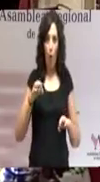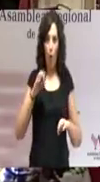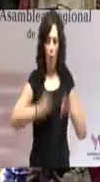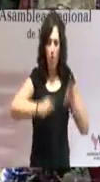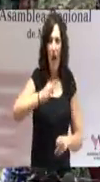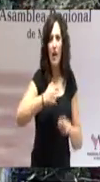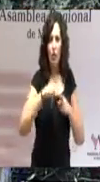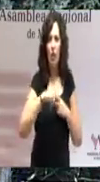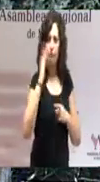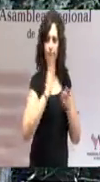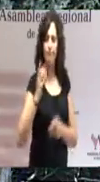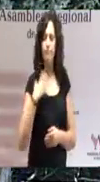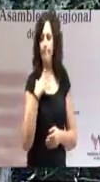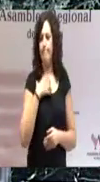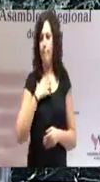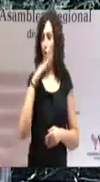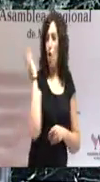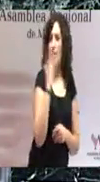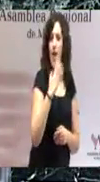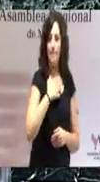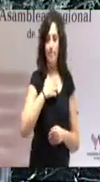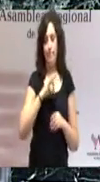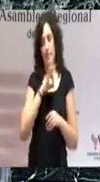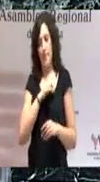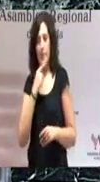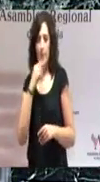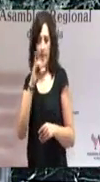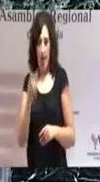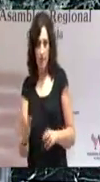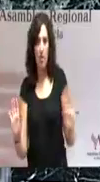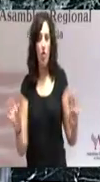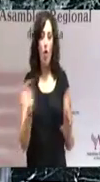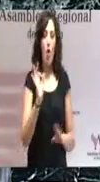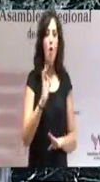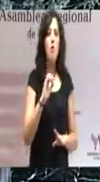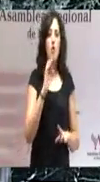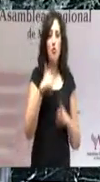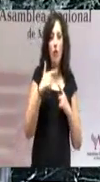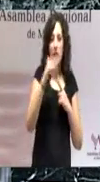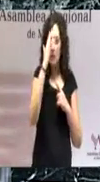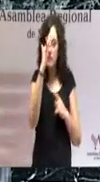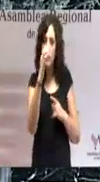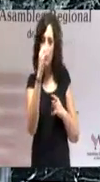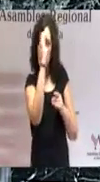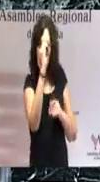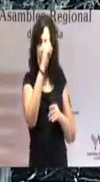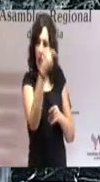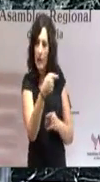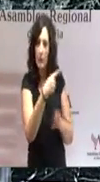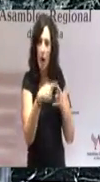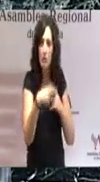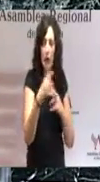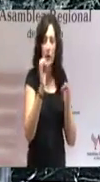Uralburu, podemos condenar, según Sánchez, ni crear prejuicios, ni apuntar a